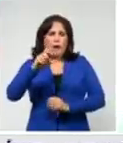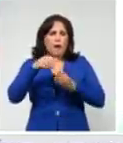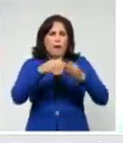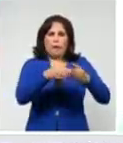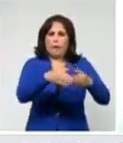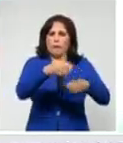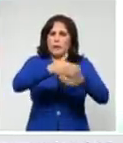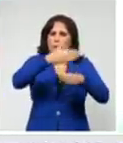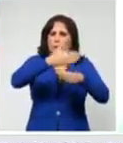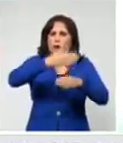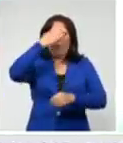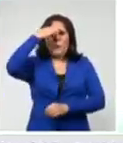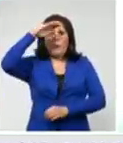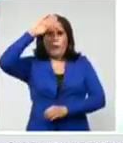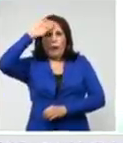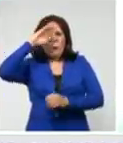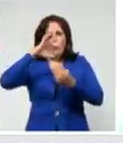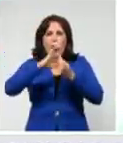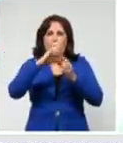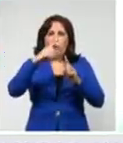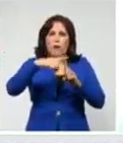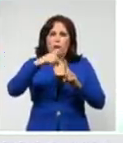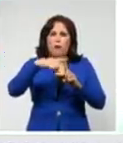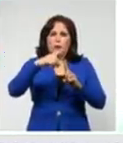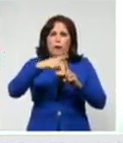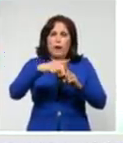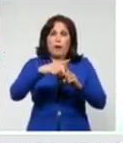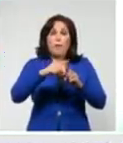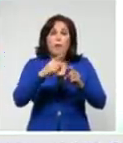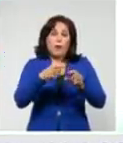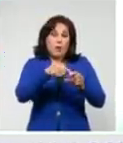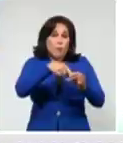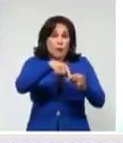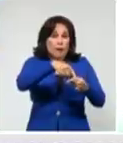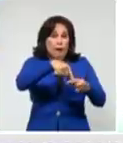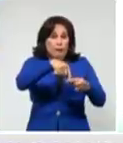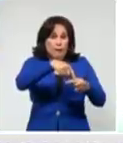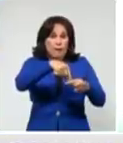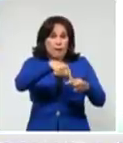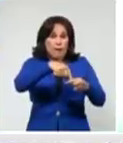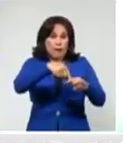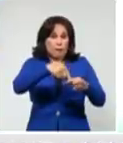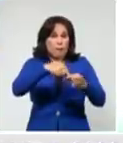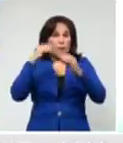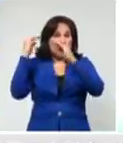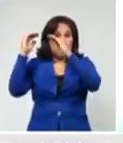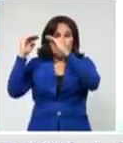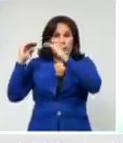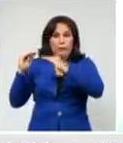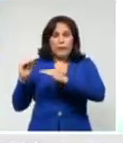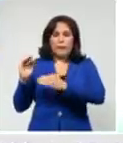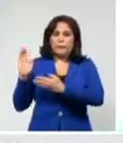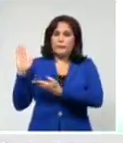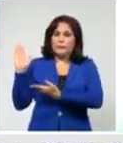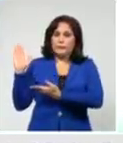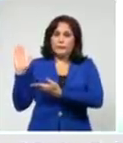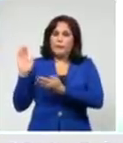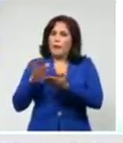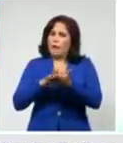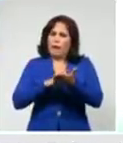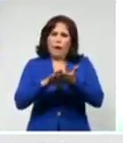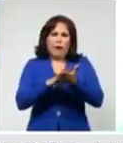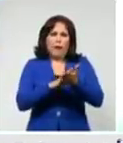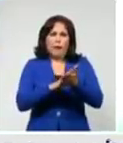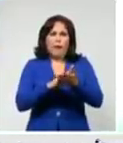de Cuba, Guantánamo y el municipio especial Isla de la Juventud pues no reportan casos,